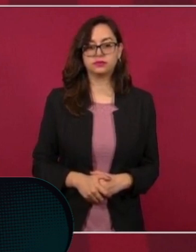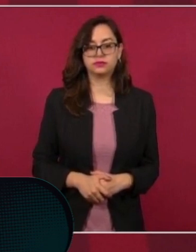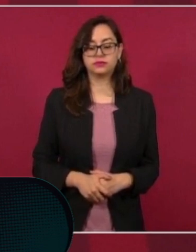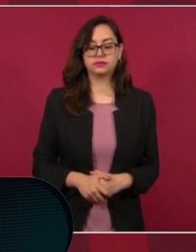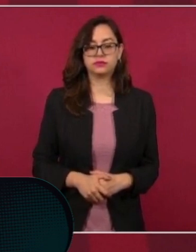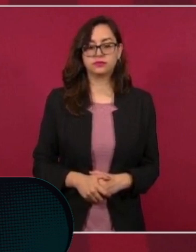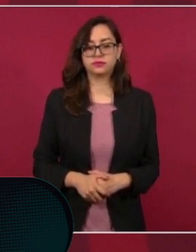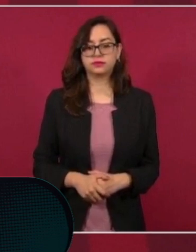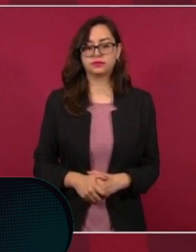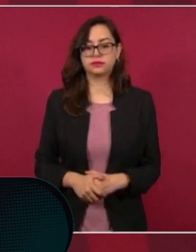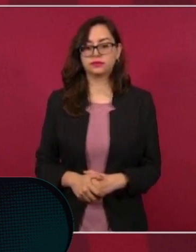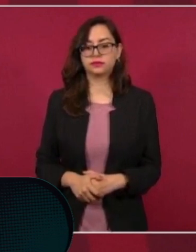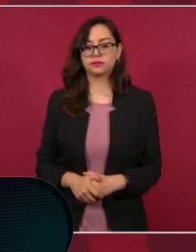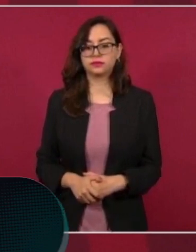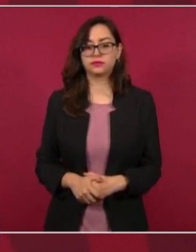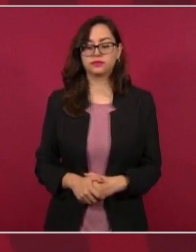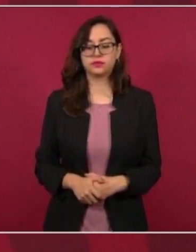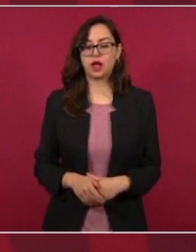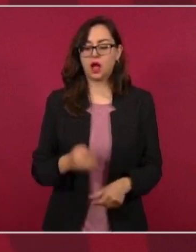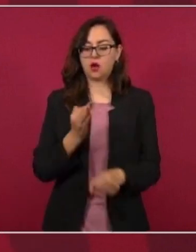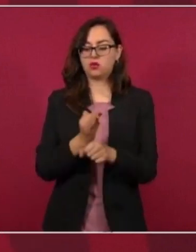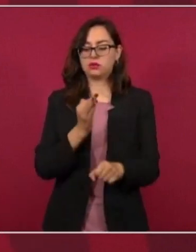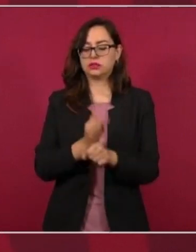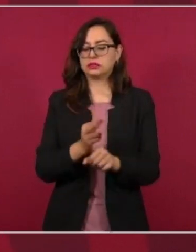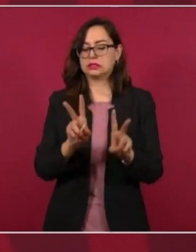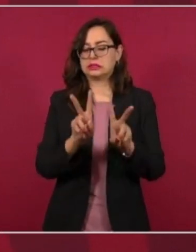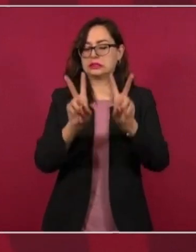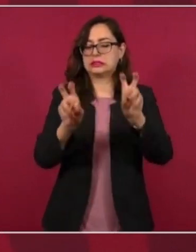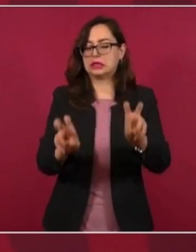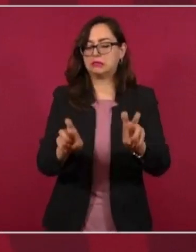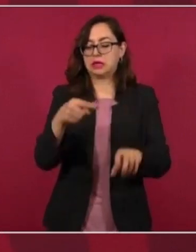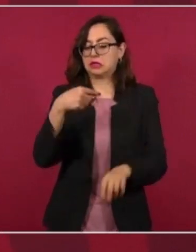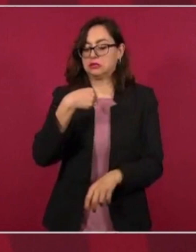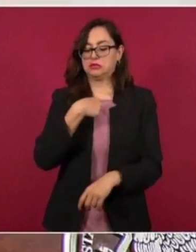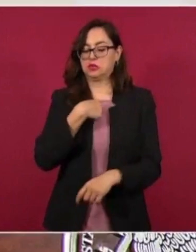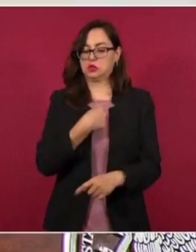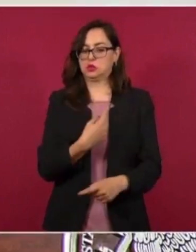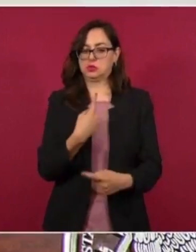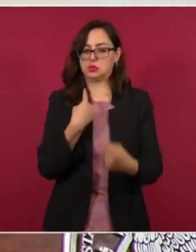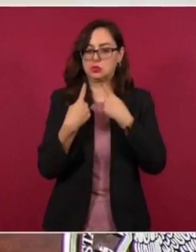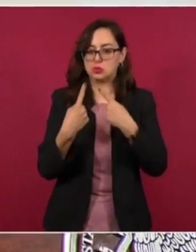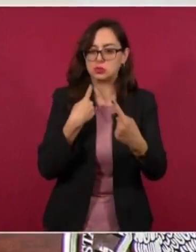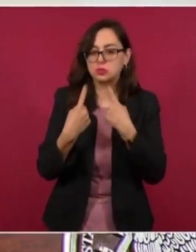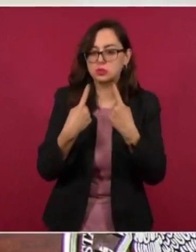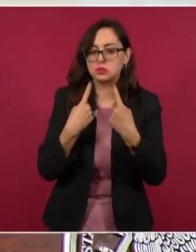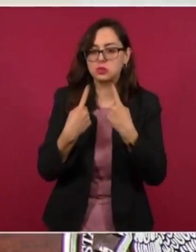tratar este tema a fondo, porque estoy esperando